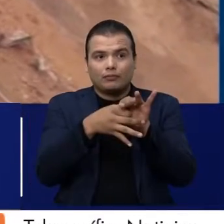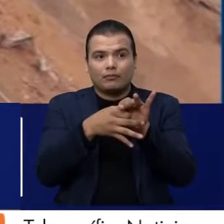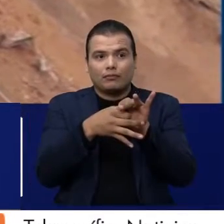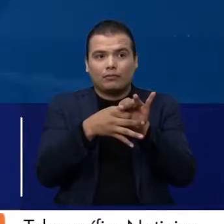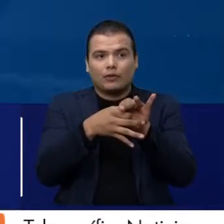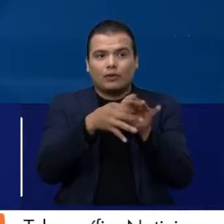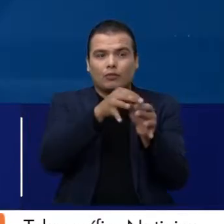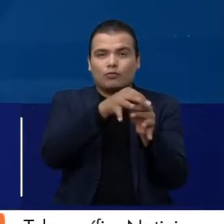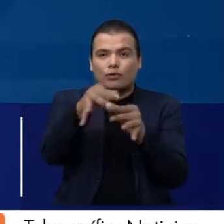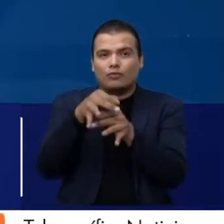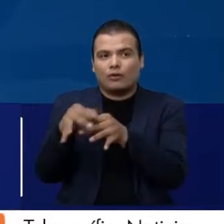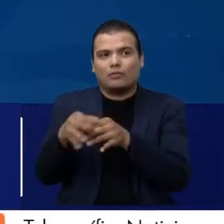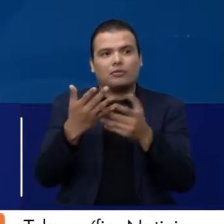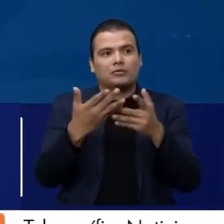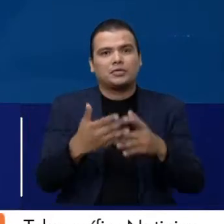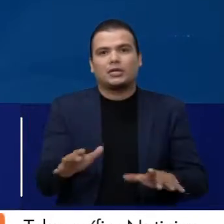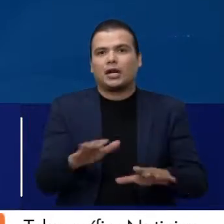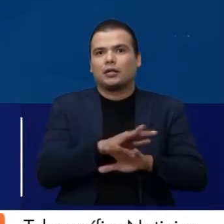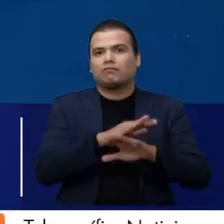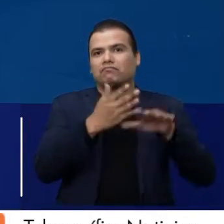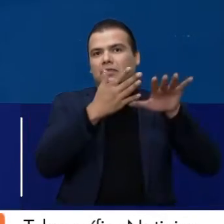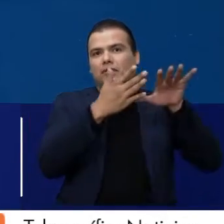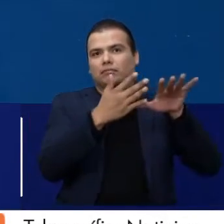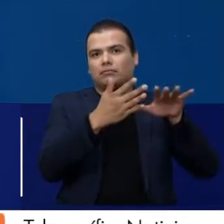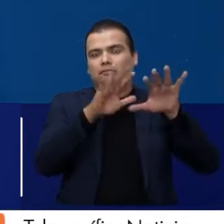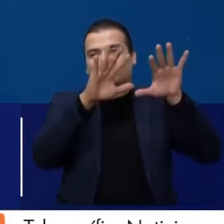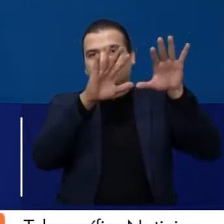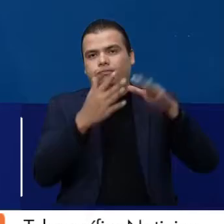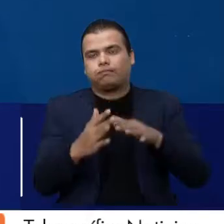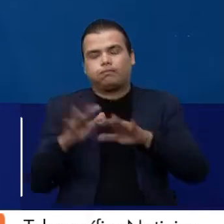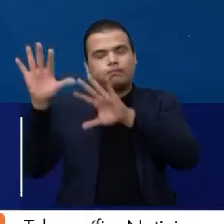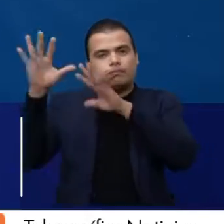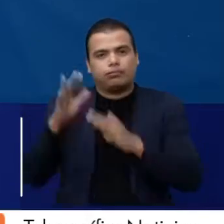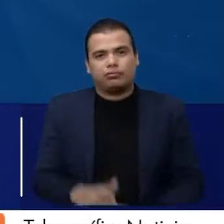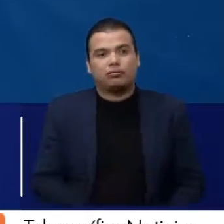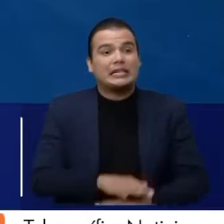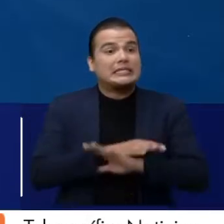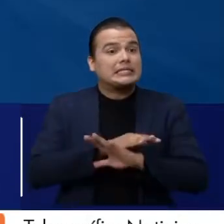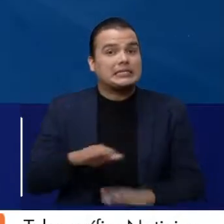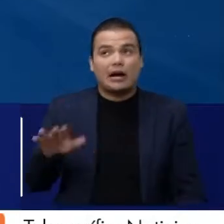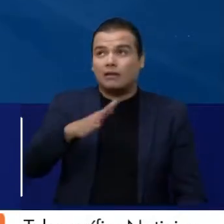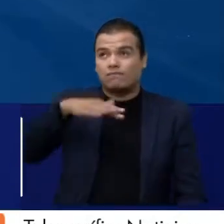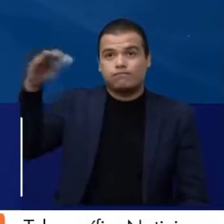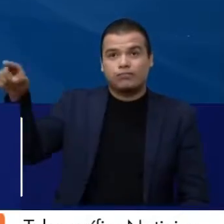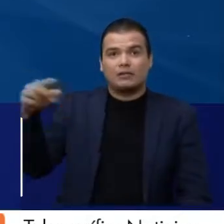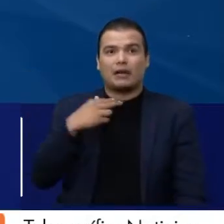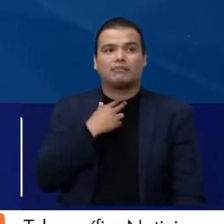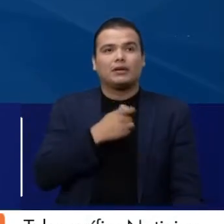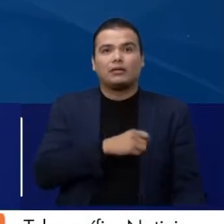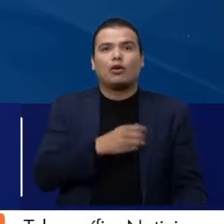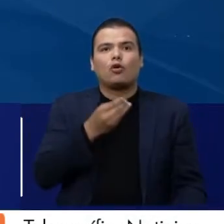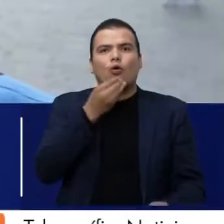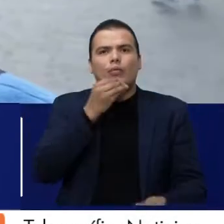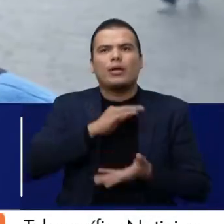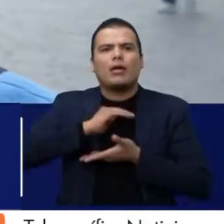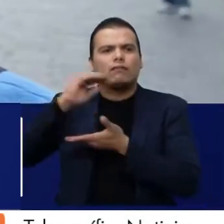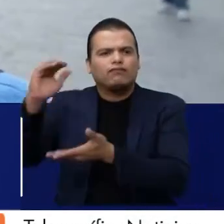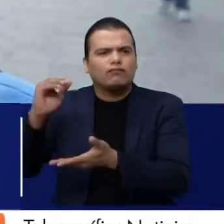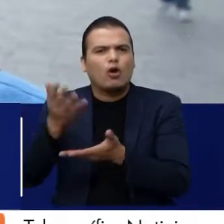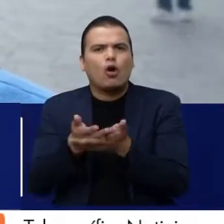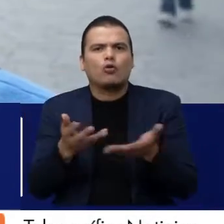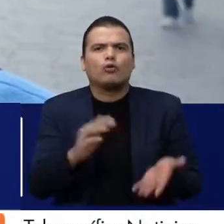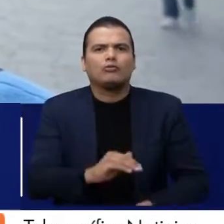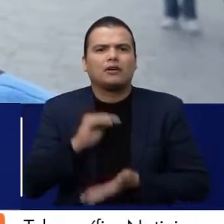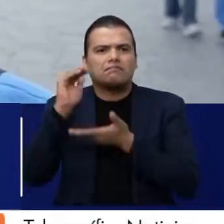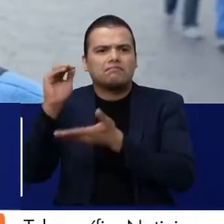fue totalmente y no hay por dónde movilizar un paciente, ni por dónde entrar en este momentico, ni alimentos, ni nada para